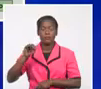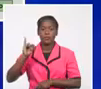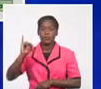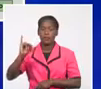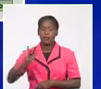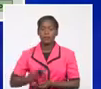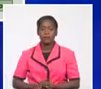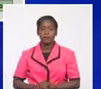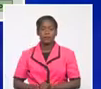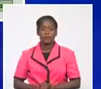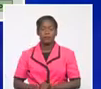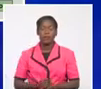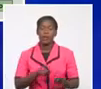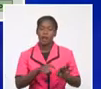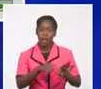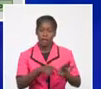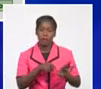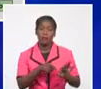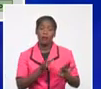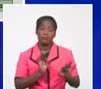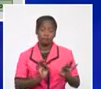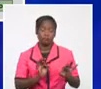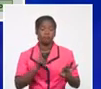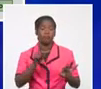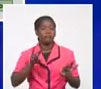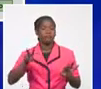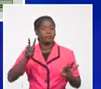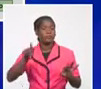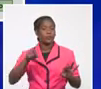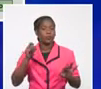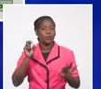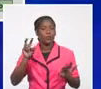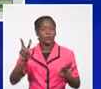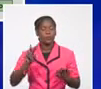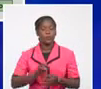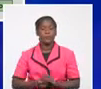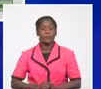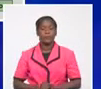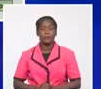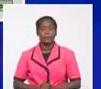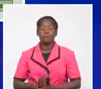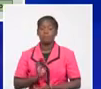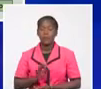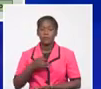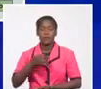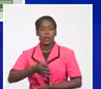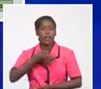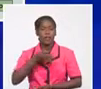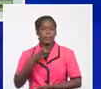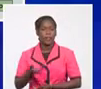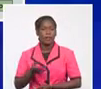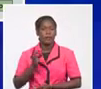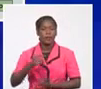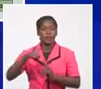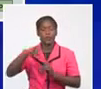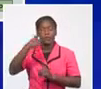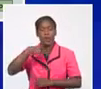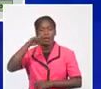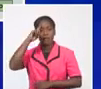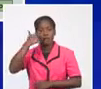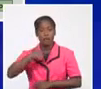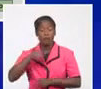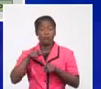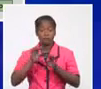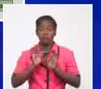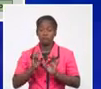y el municipio especial con 13,2. Estamos hablando de tasa de incidencia de casos confirmados